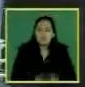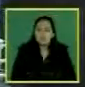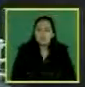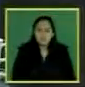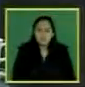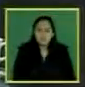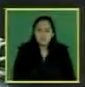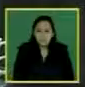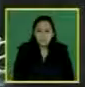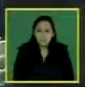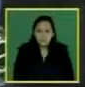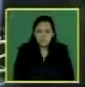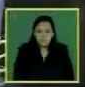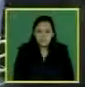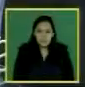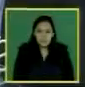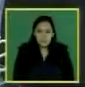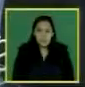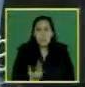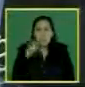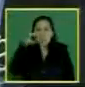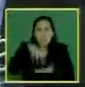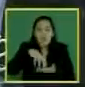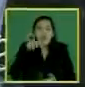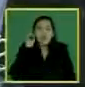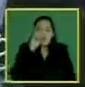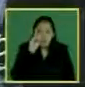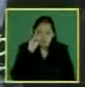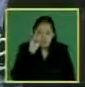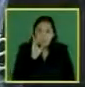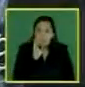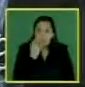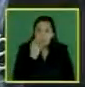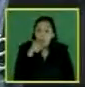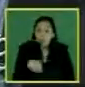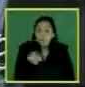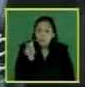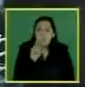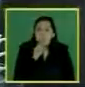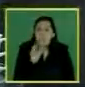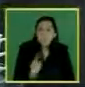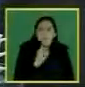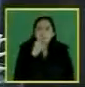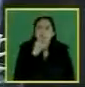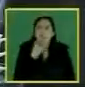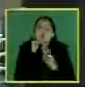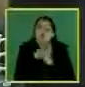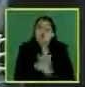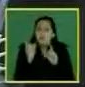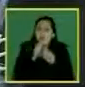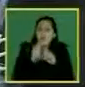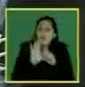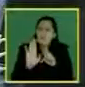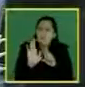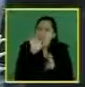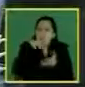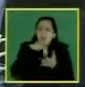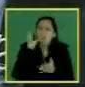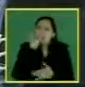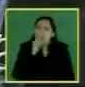por lo menos, el concepto del Estado docente. Pero en Venezuela, quien primero habla del Estado docente en términos prácticos es Simón